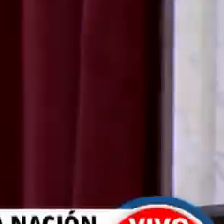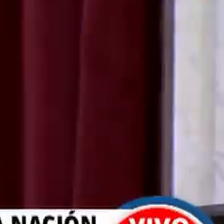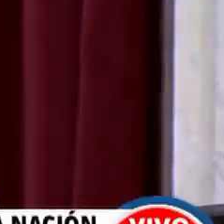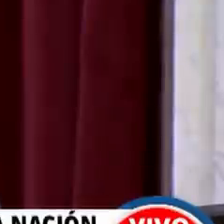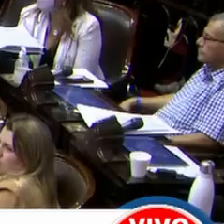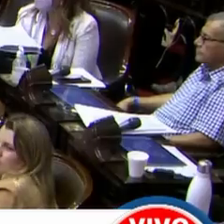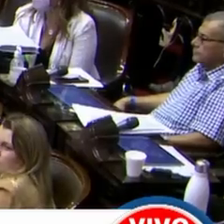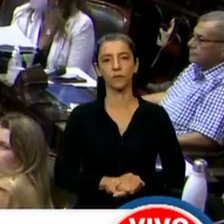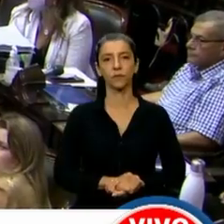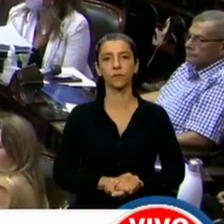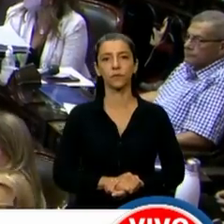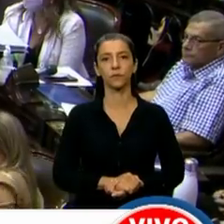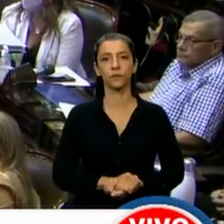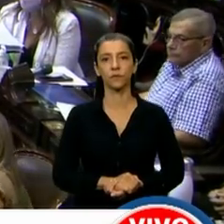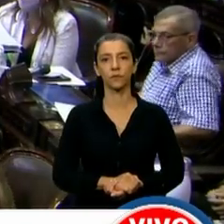ley